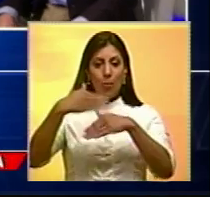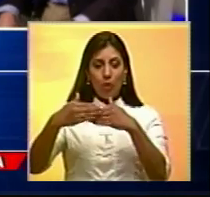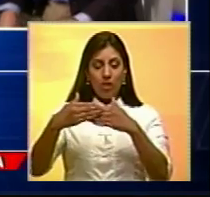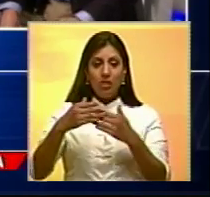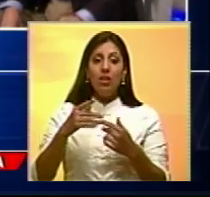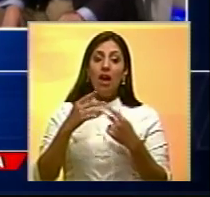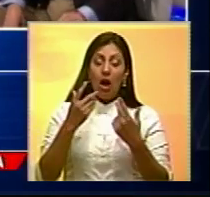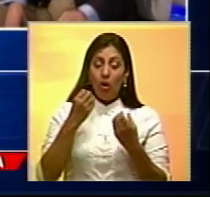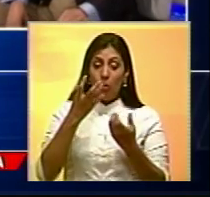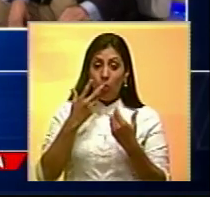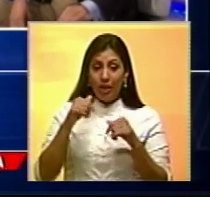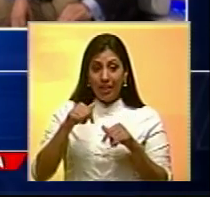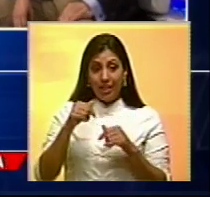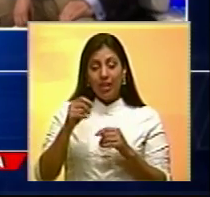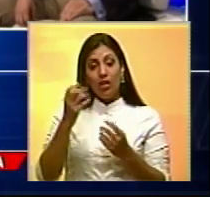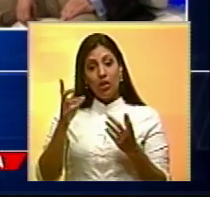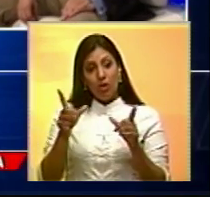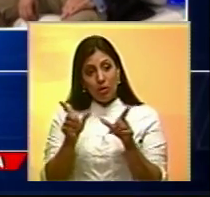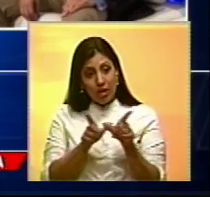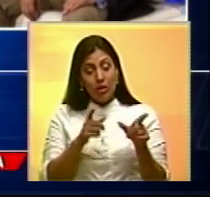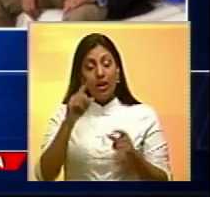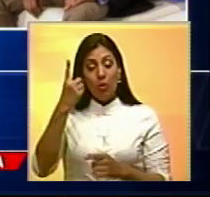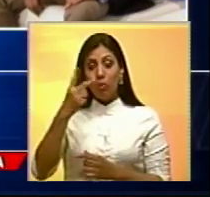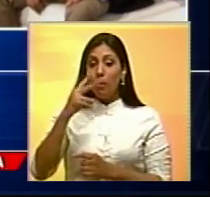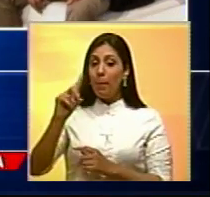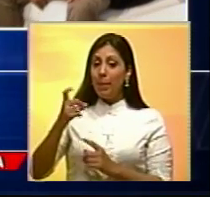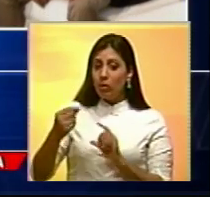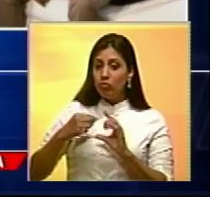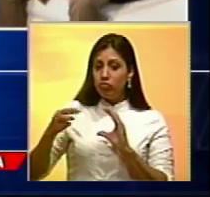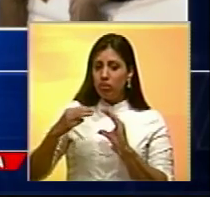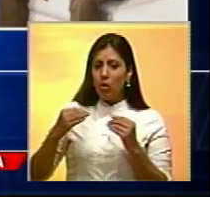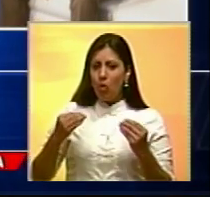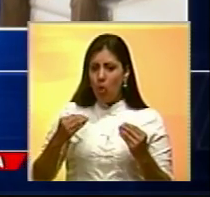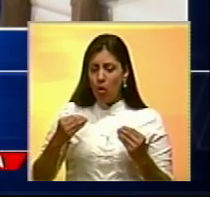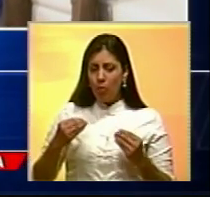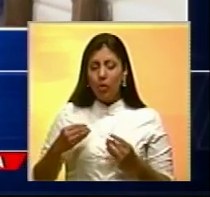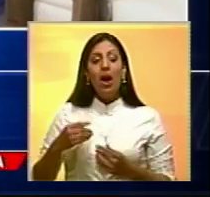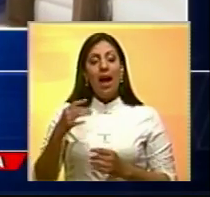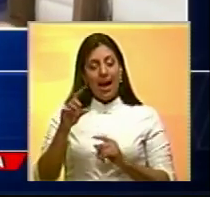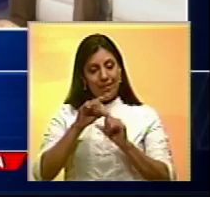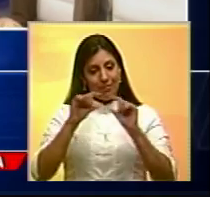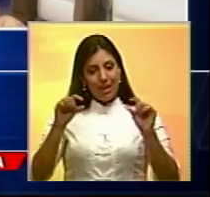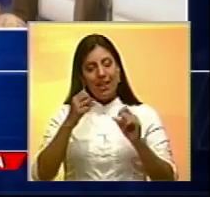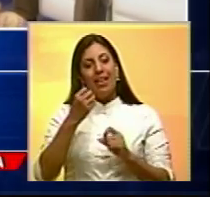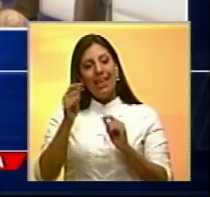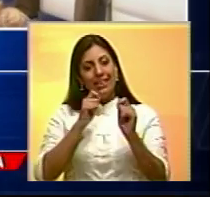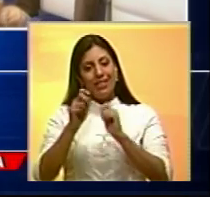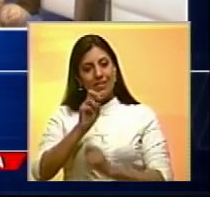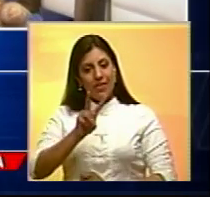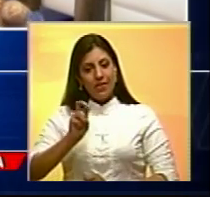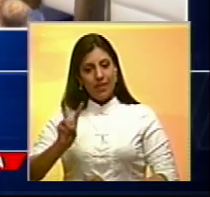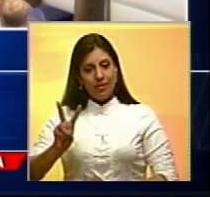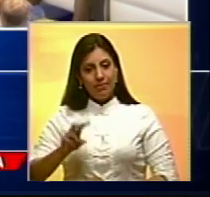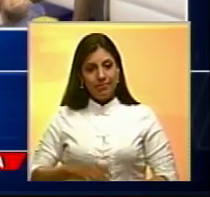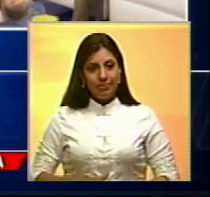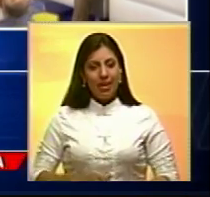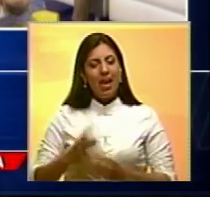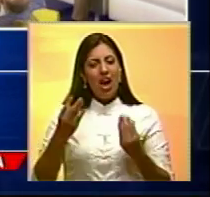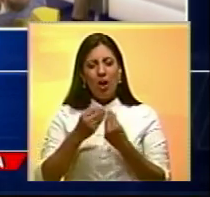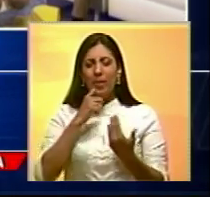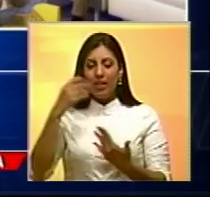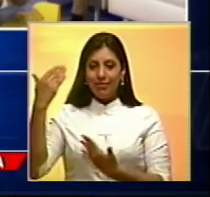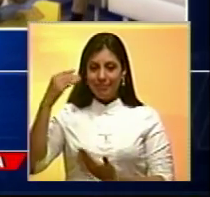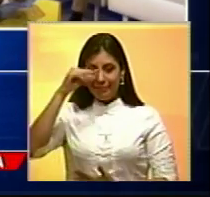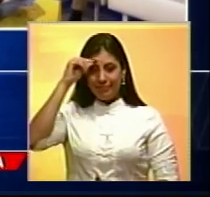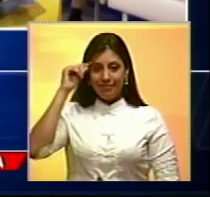Progresista. Ya está aquí en el estudio con nosotros. Recuerden que pueden enviar sus preguntas con la etiqueta Entrevista BB. Y estará conversando